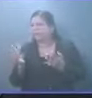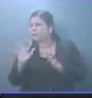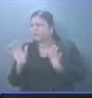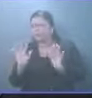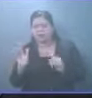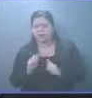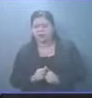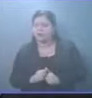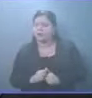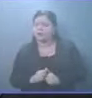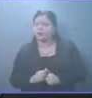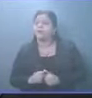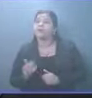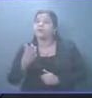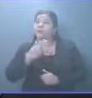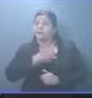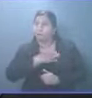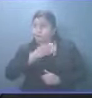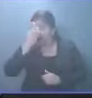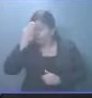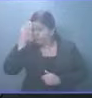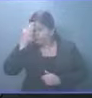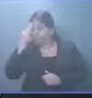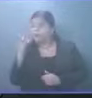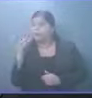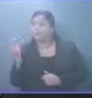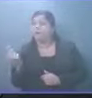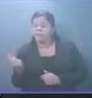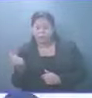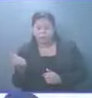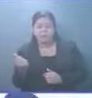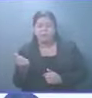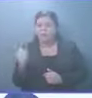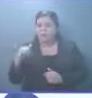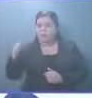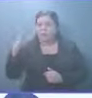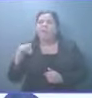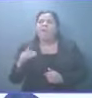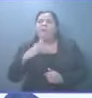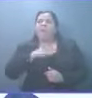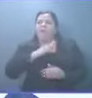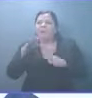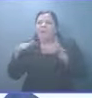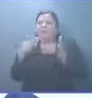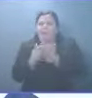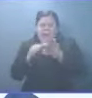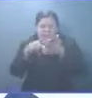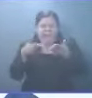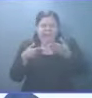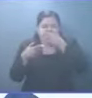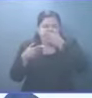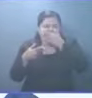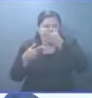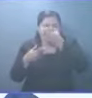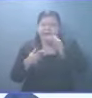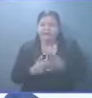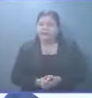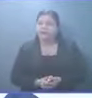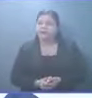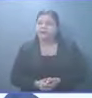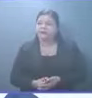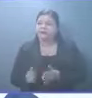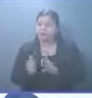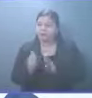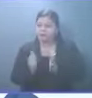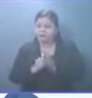no. Es la aritmética. Entonces, ellos tienen todo el derecho. El